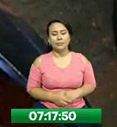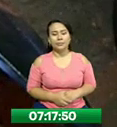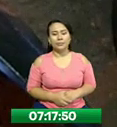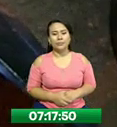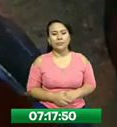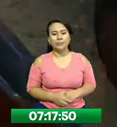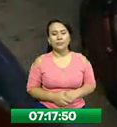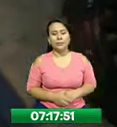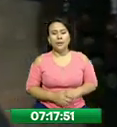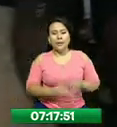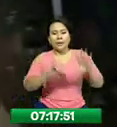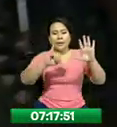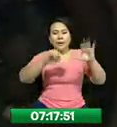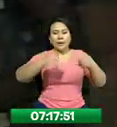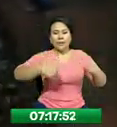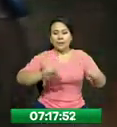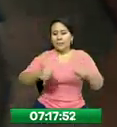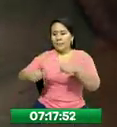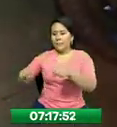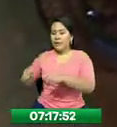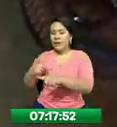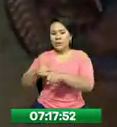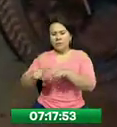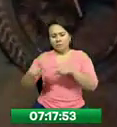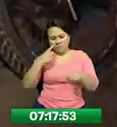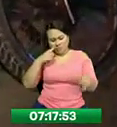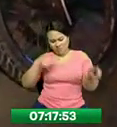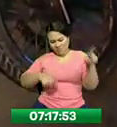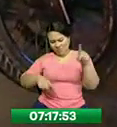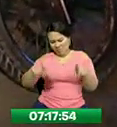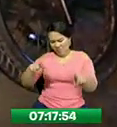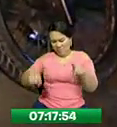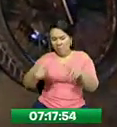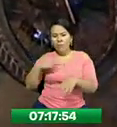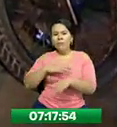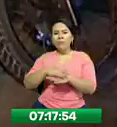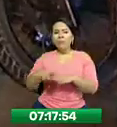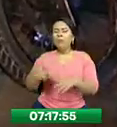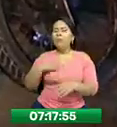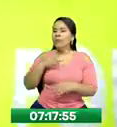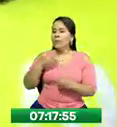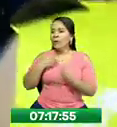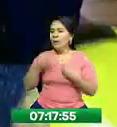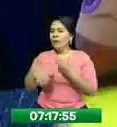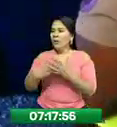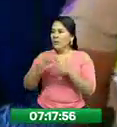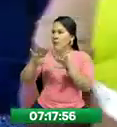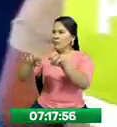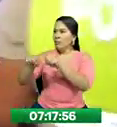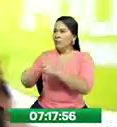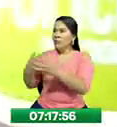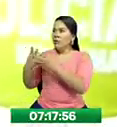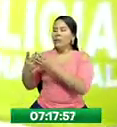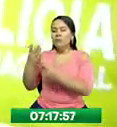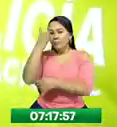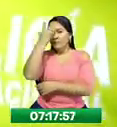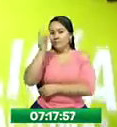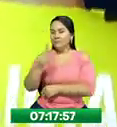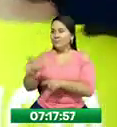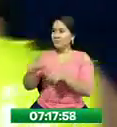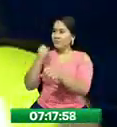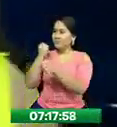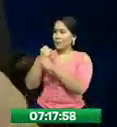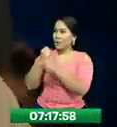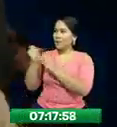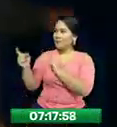Más de seis motocicletas que presentaban diferentes irregularidades fueron retenidas. Esto en un